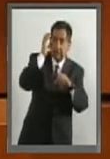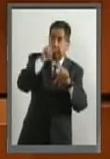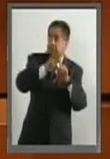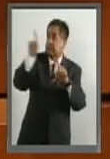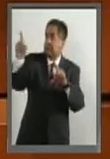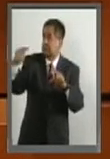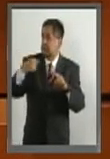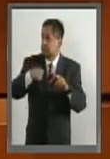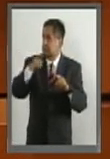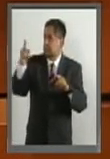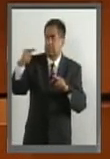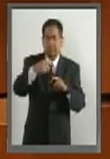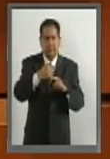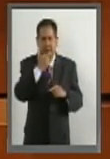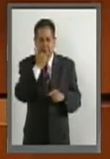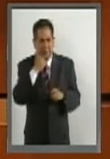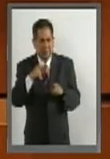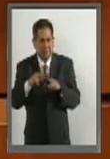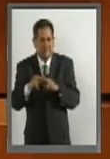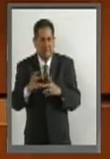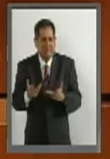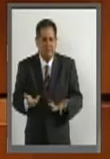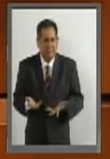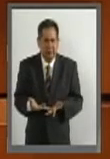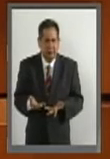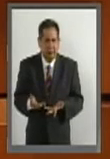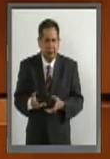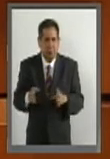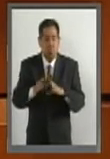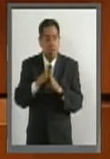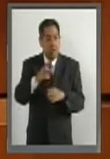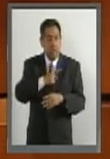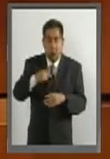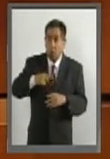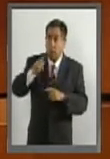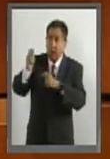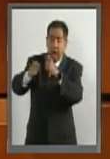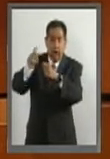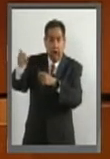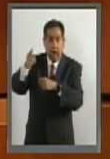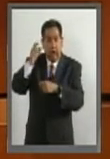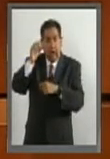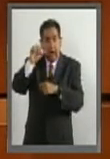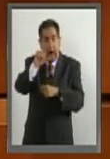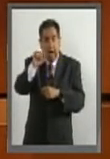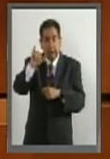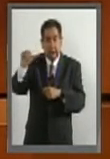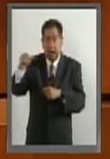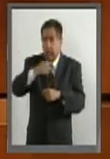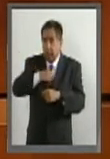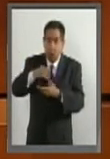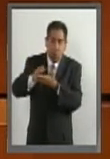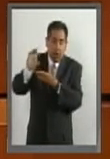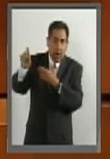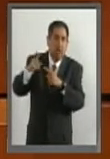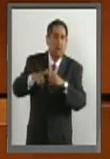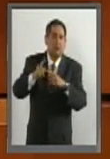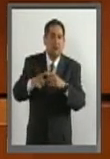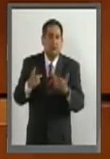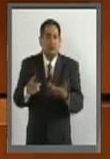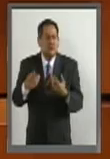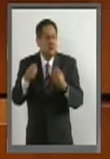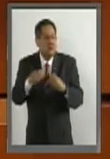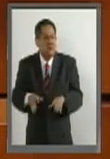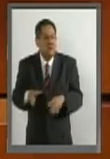Todo ese déficit que tenemos con los países asiáticos, enorme, enorme, es un déficit